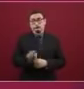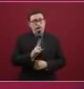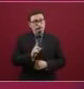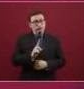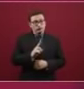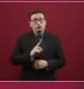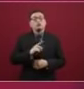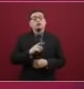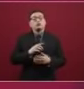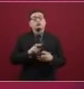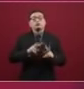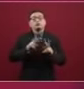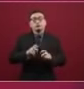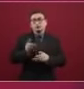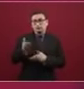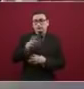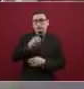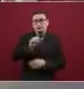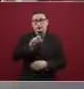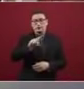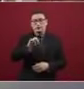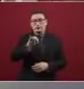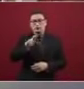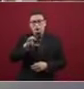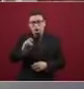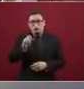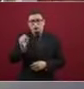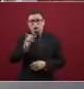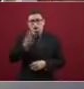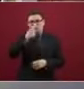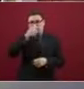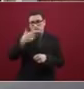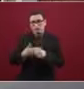hablar con Arturo Herrera, subsecretario de Hacienda,